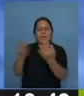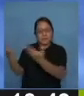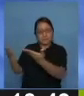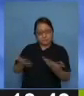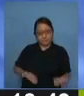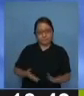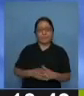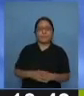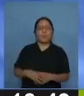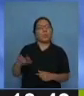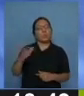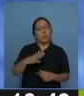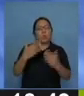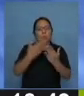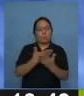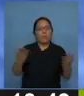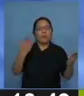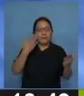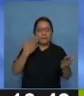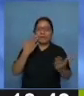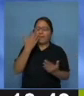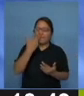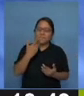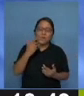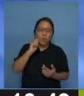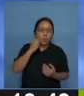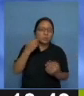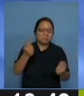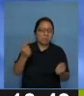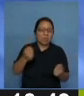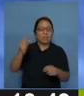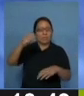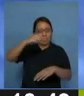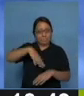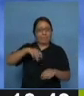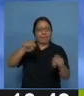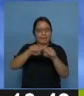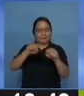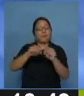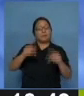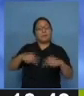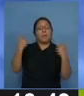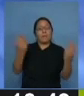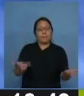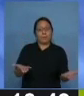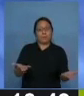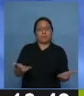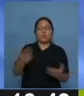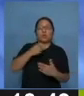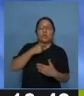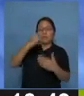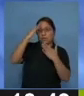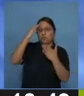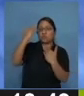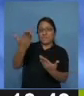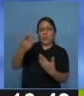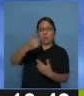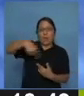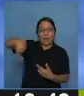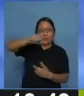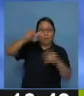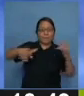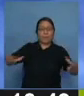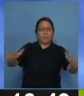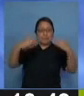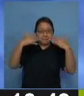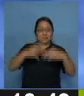buenas tardes, un gusto nuevamente estar en el canal. Así que también aprovechamos para saludar a su audiencia.